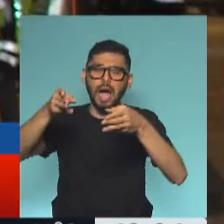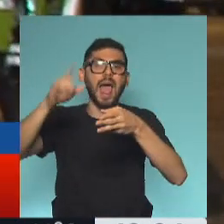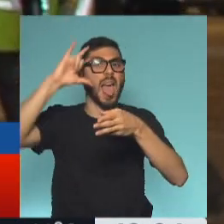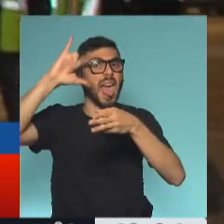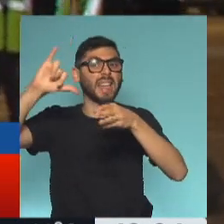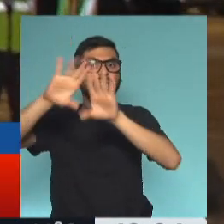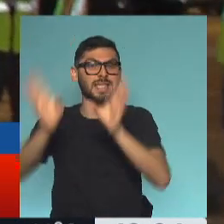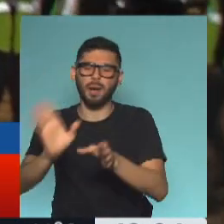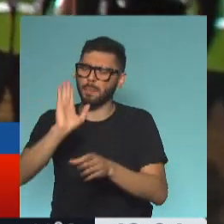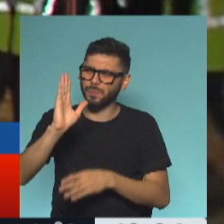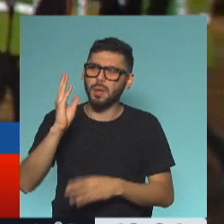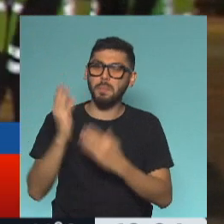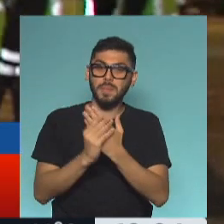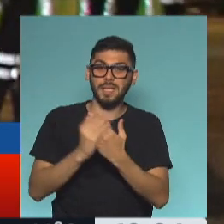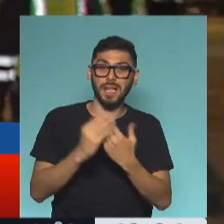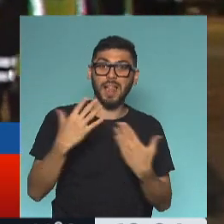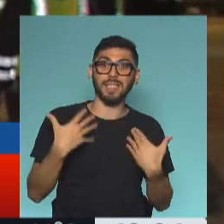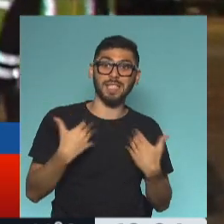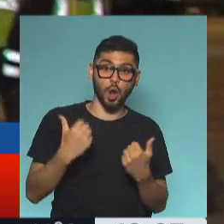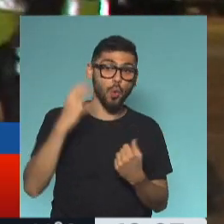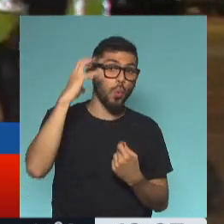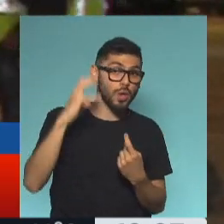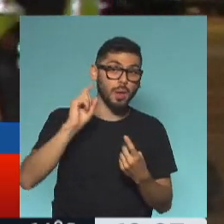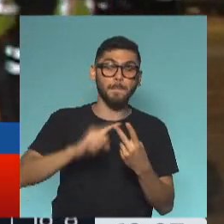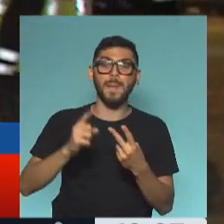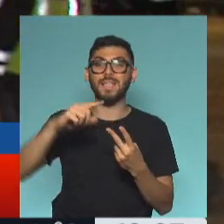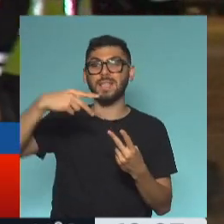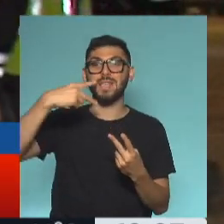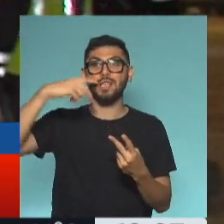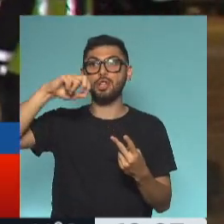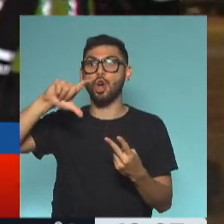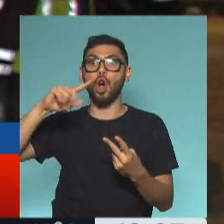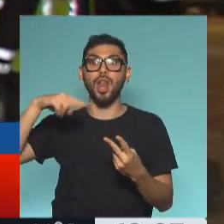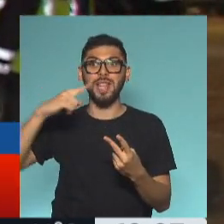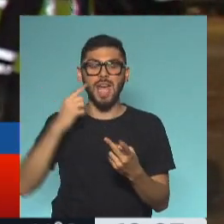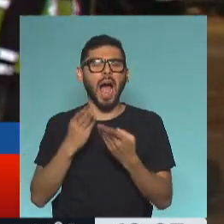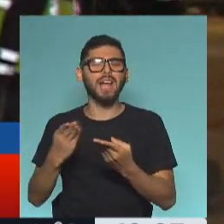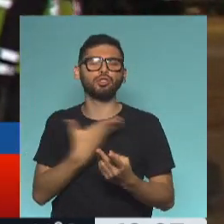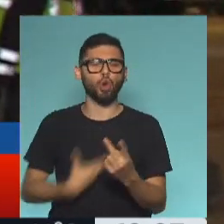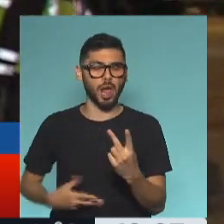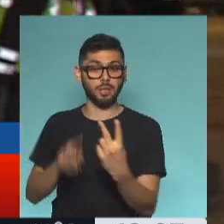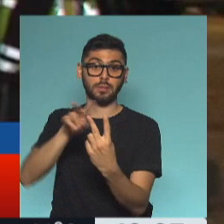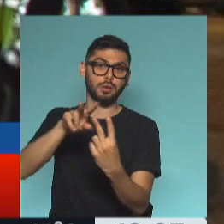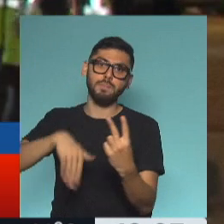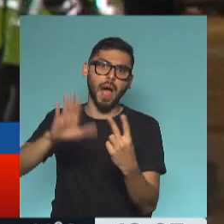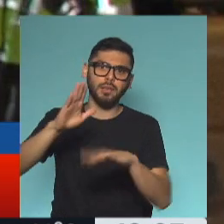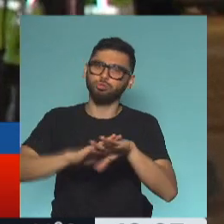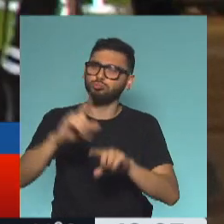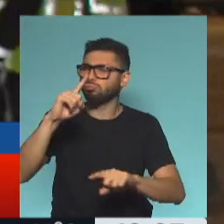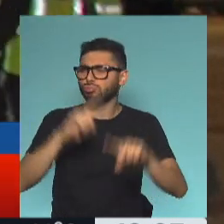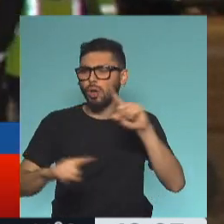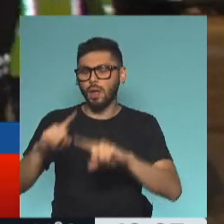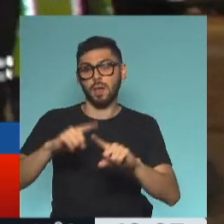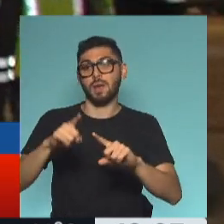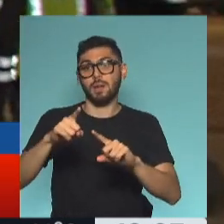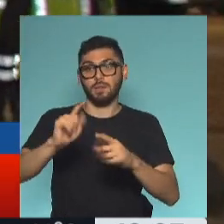decís, Bisotti entonces y Nicolini, ministra de Salud y asesora presidencial, las dos que más se han encargado en todo este tiempo de